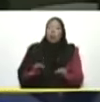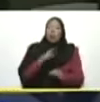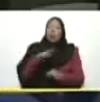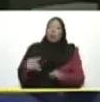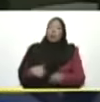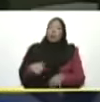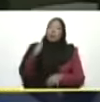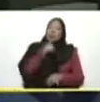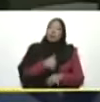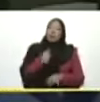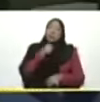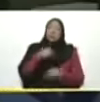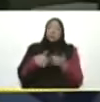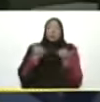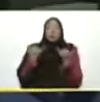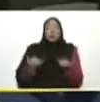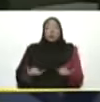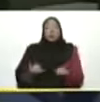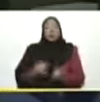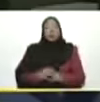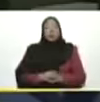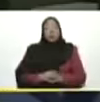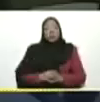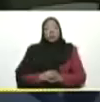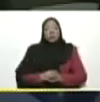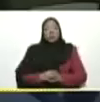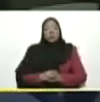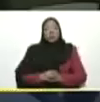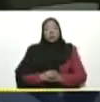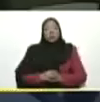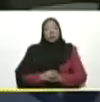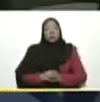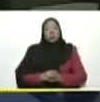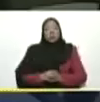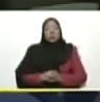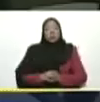guerreros, pero Bolívar es el más grande de todos.